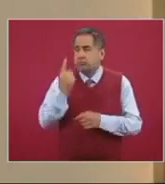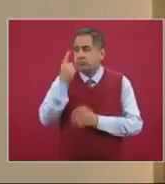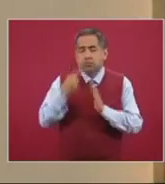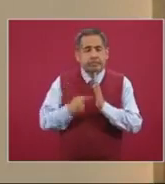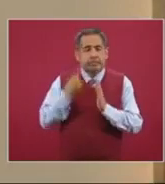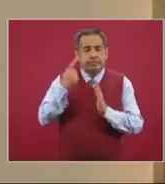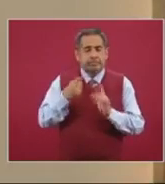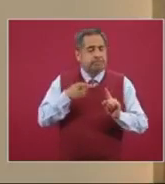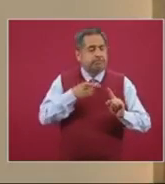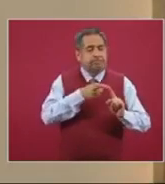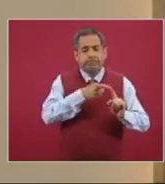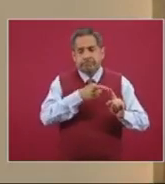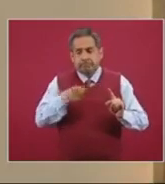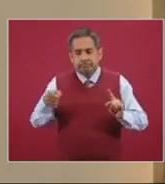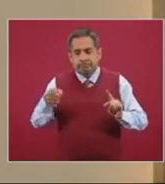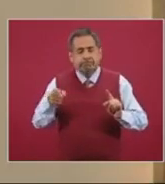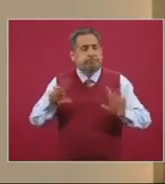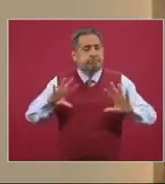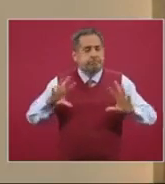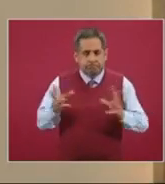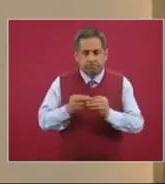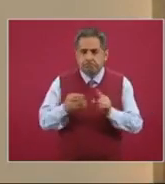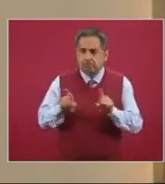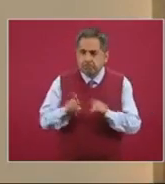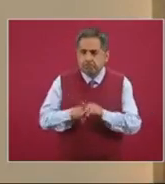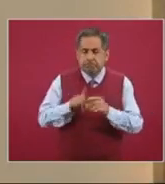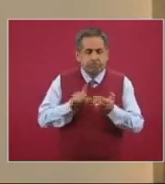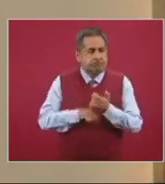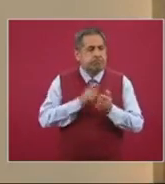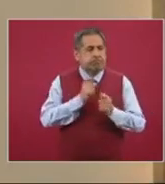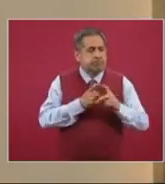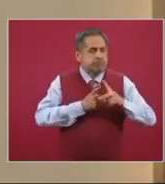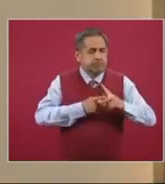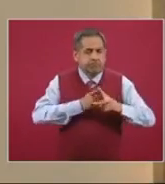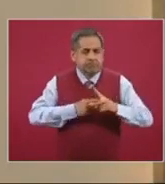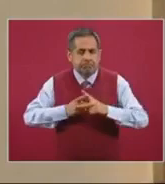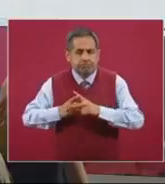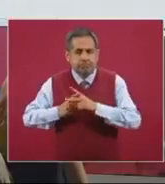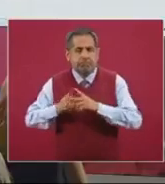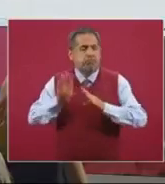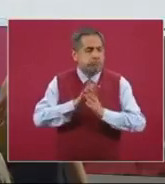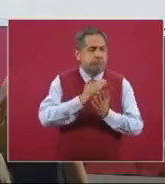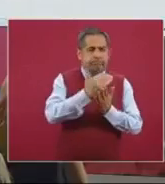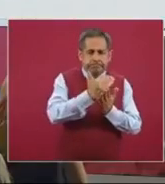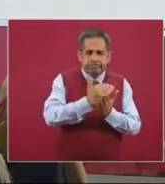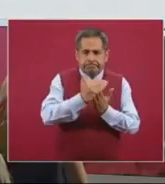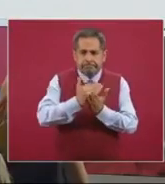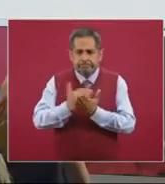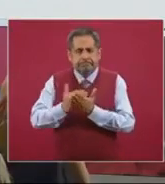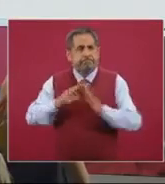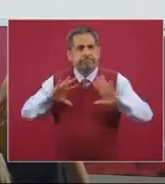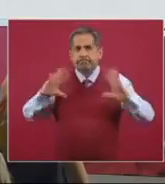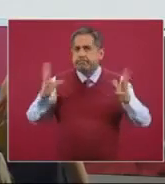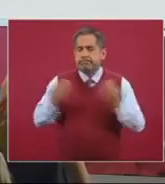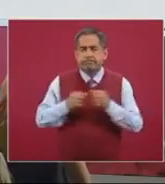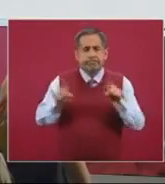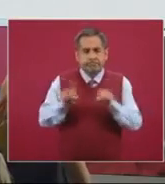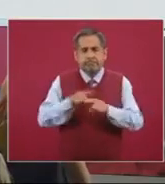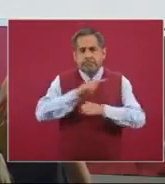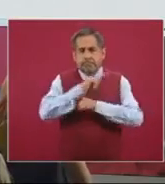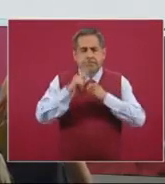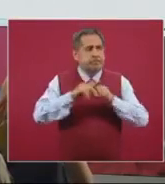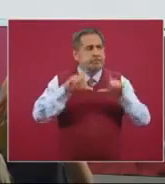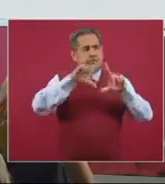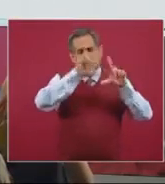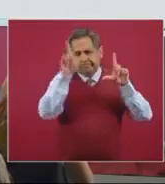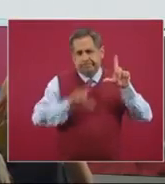mecanismo sincrónico, simultáneo, de mitigación en todo el país. Mitigación quiere decir